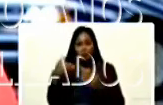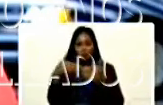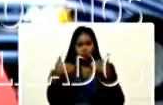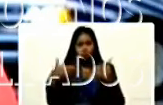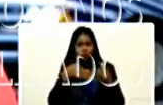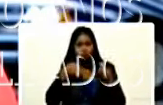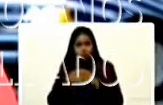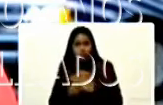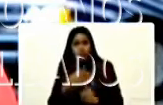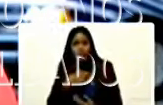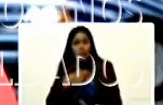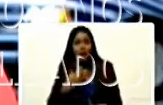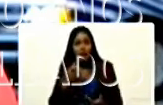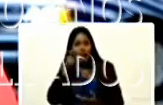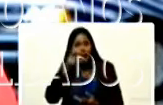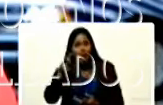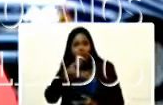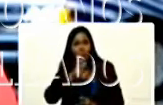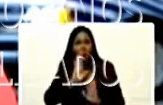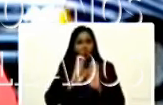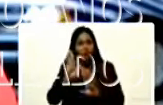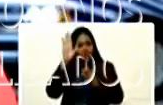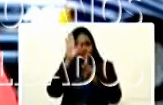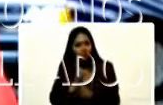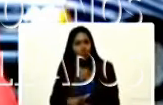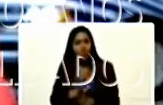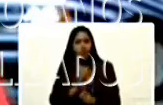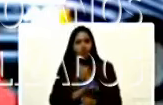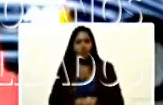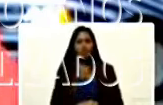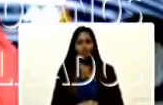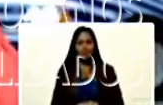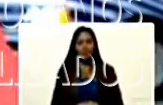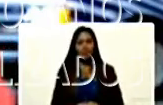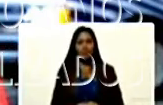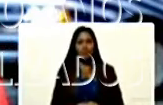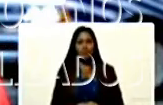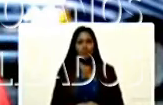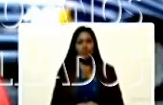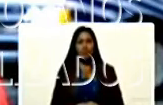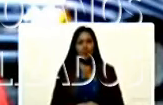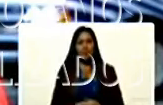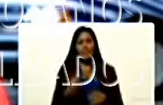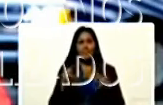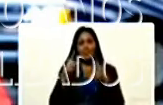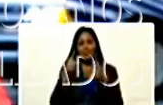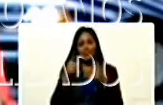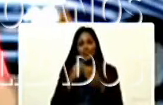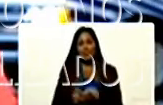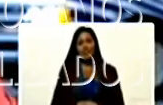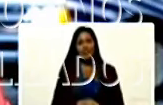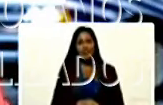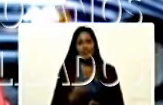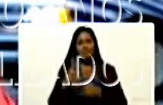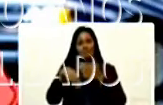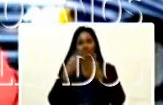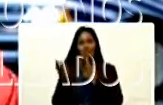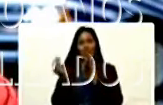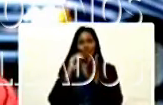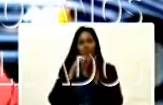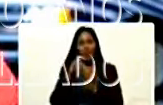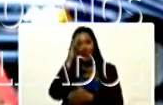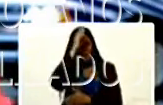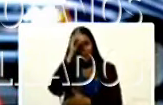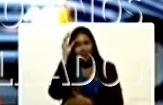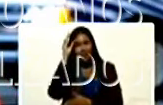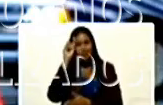pasarás. El pueblo te derrotará. Plin, plin. No volverá.